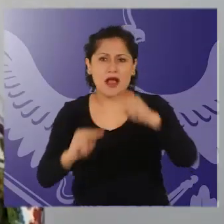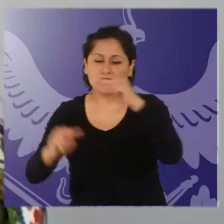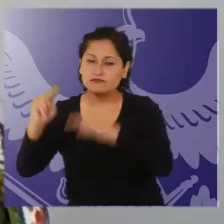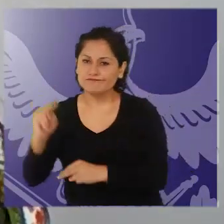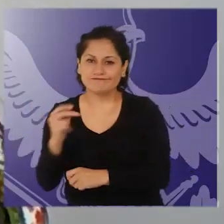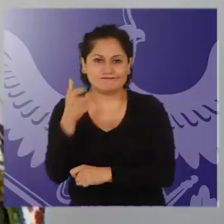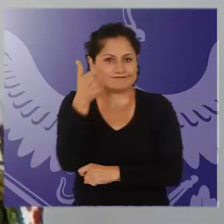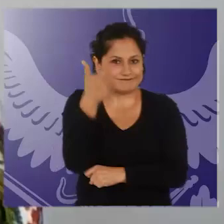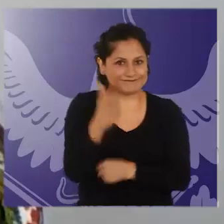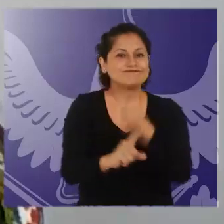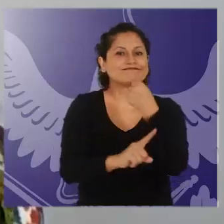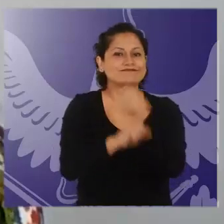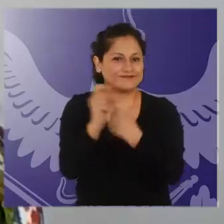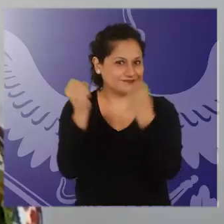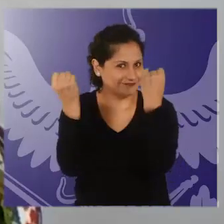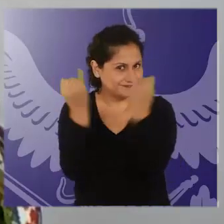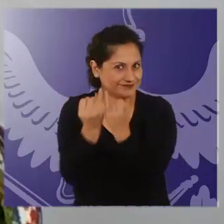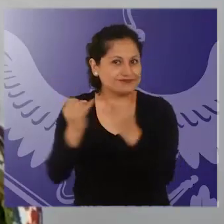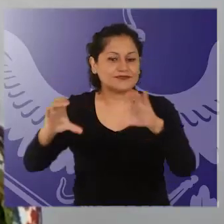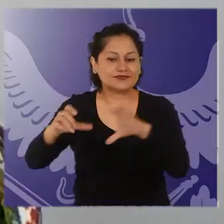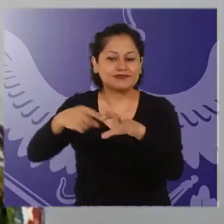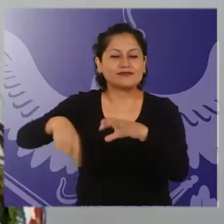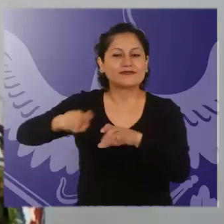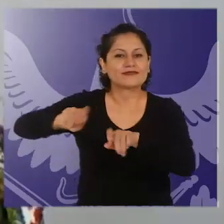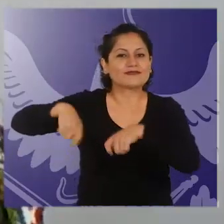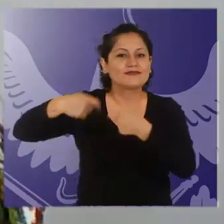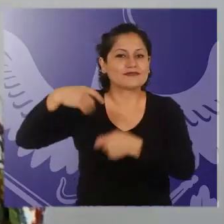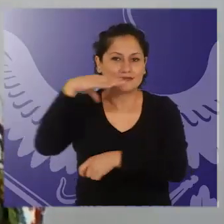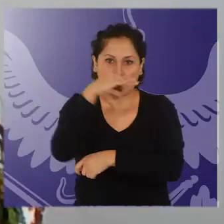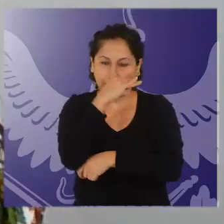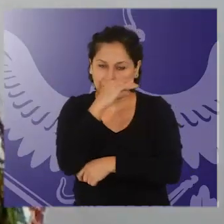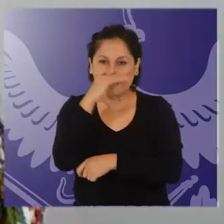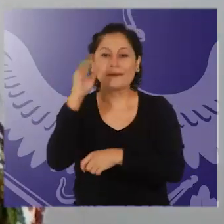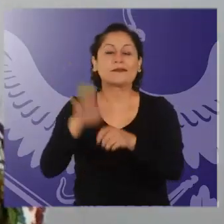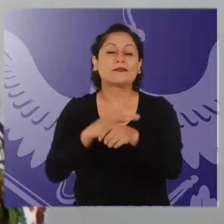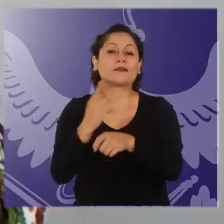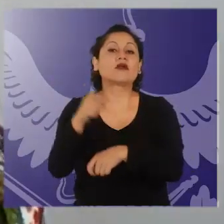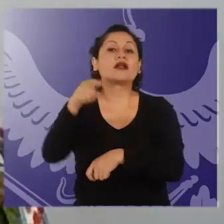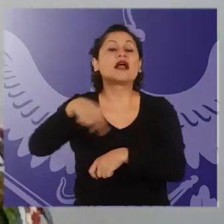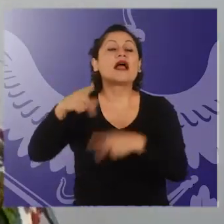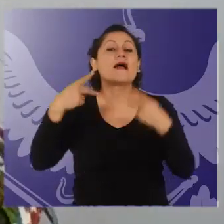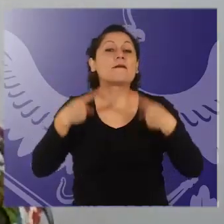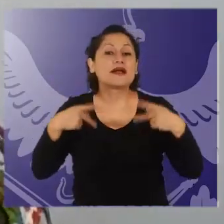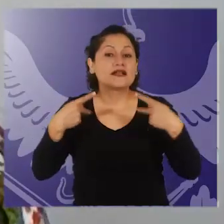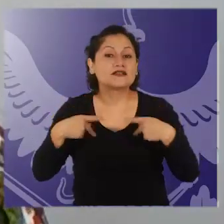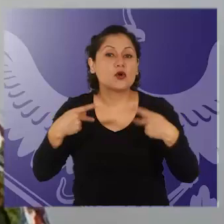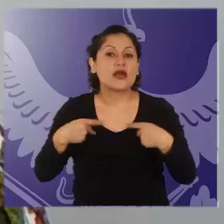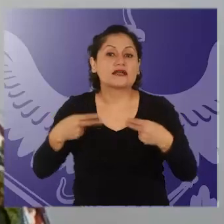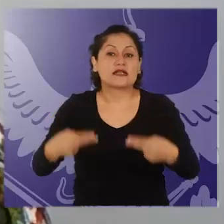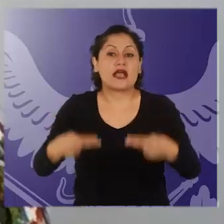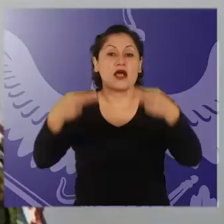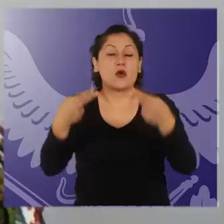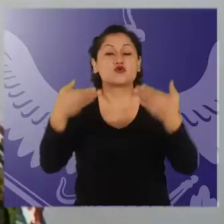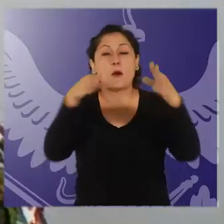desigualdades económicas en las poblaciones afromexicanas. El flujo de efectivo ha bajado, algunos negocios